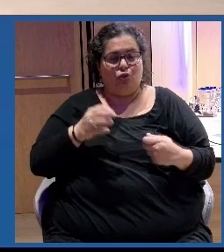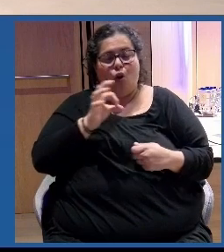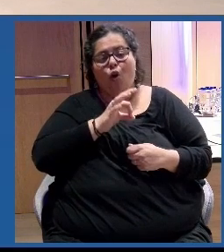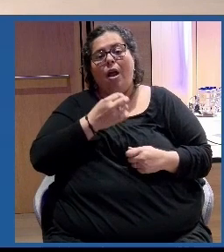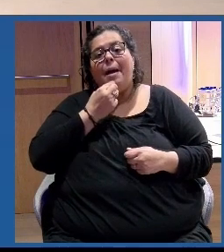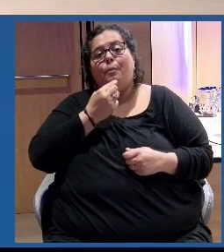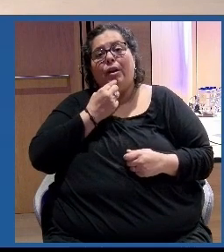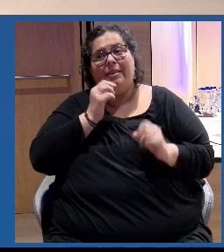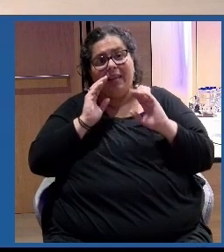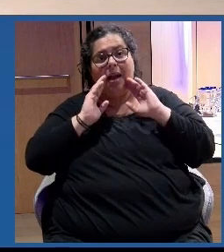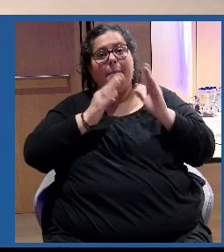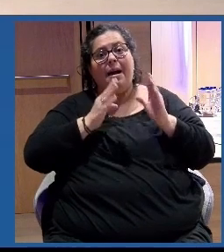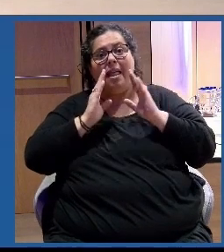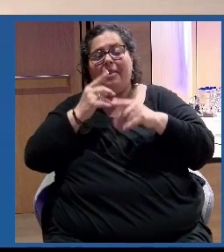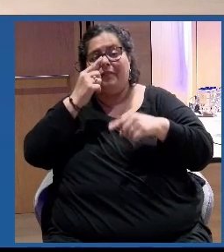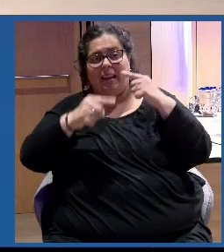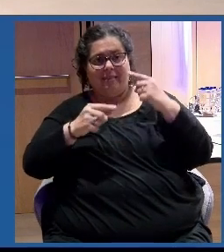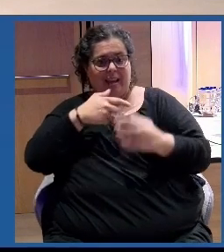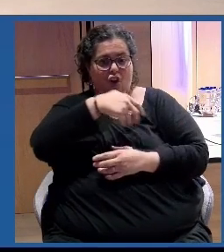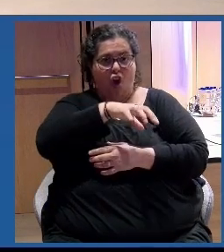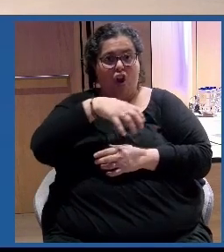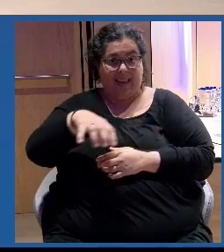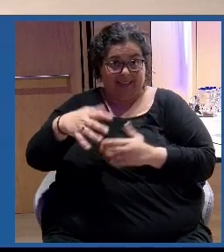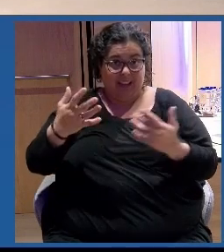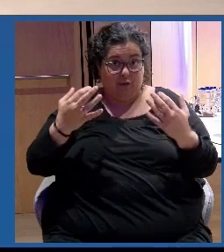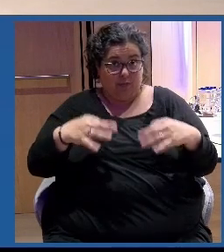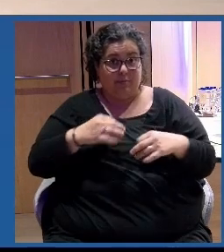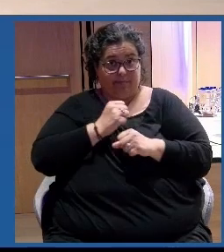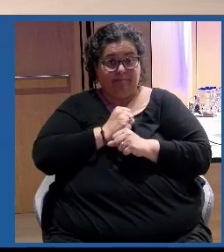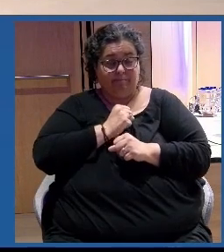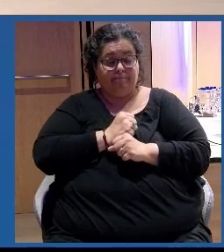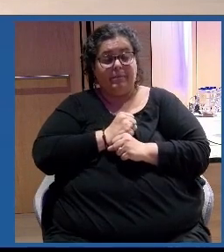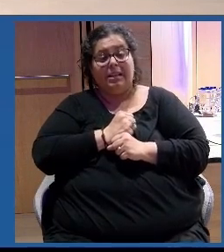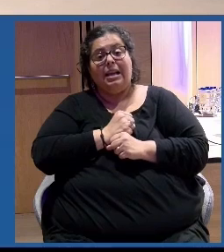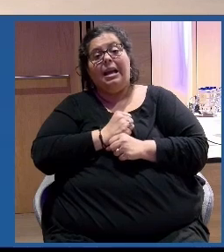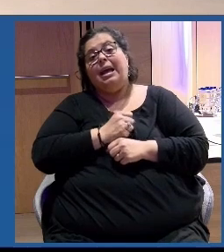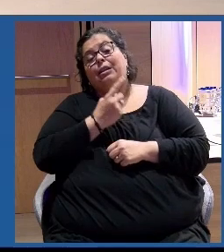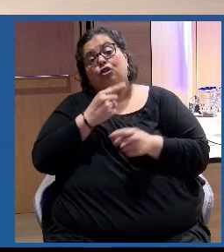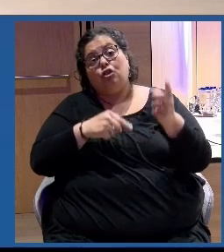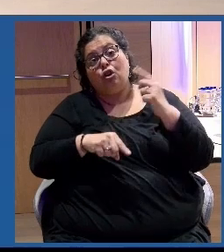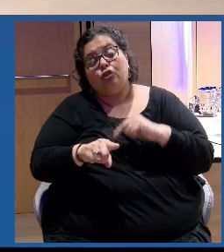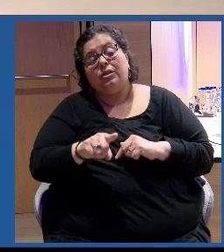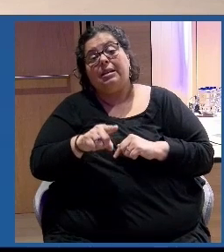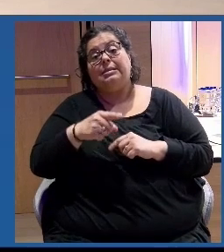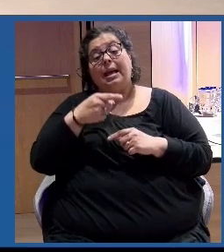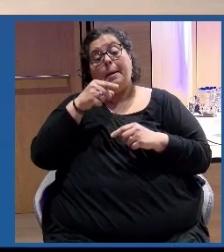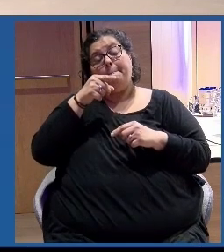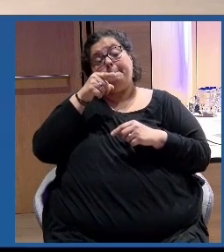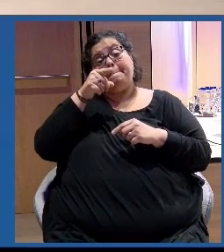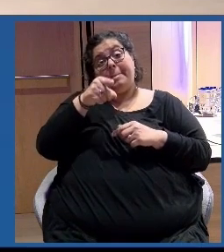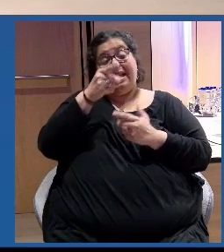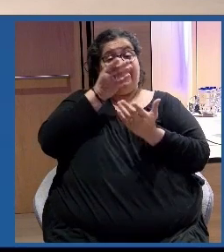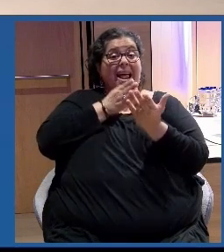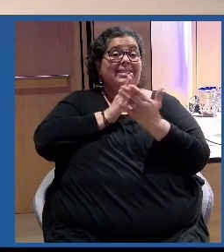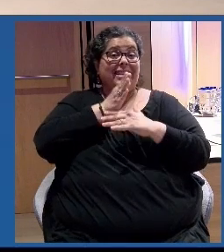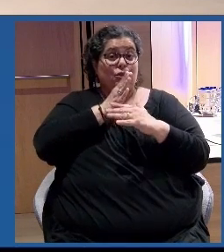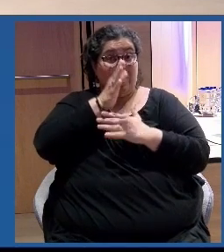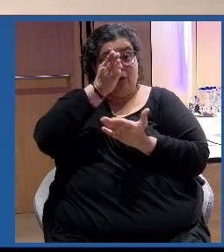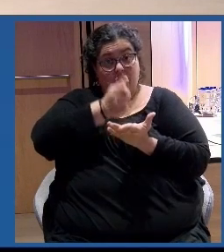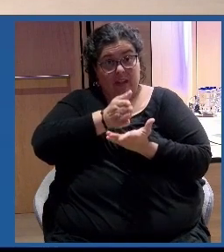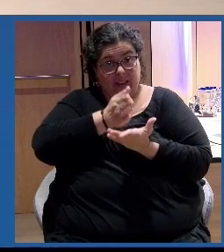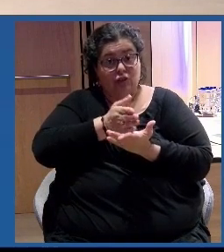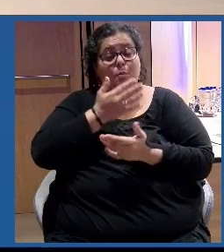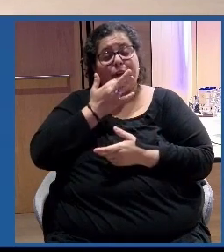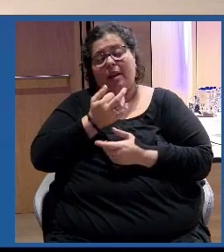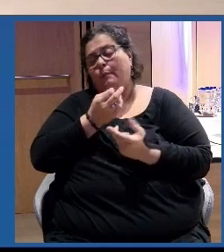políticas sobre los colectivos con los que trabajamos. Y ahí dentro del eje de acceso a derechos hay programas vinculados con el